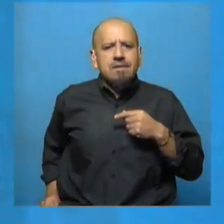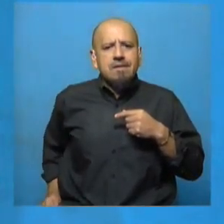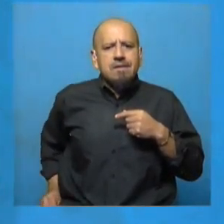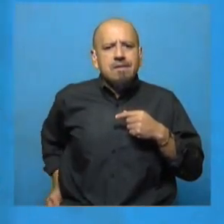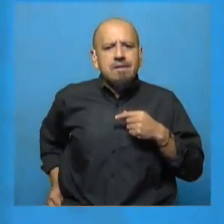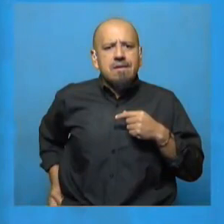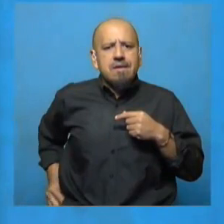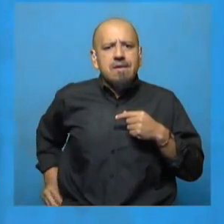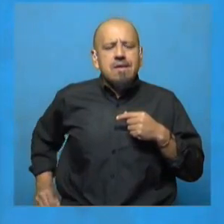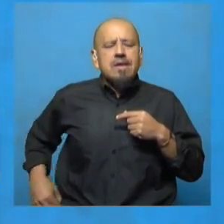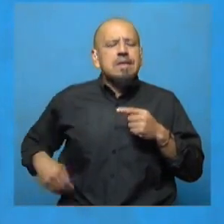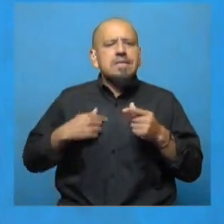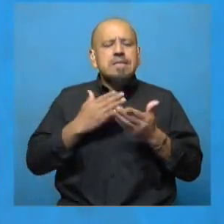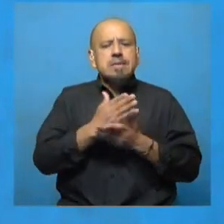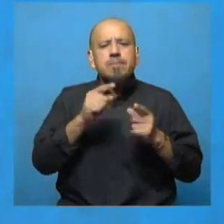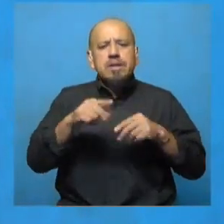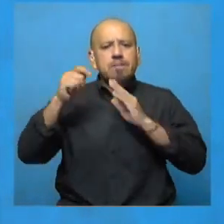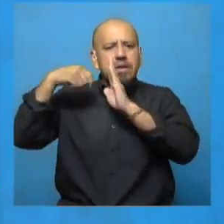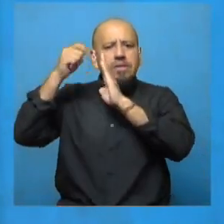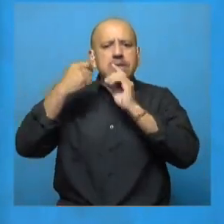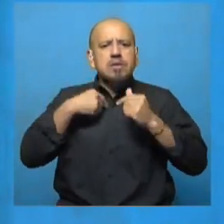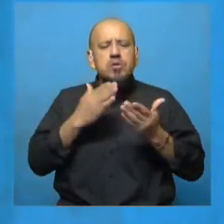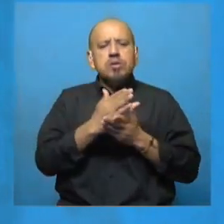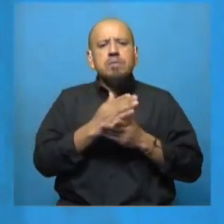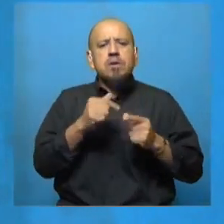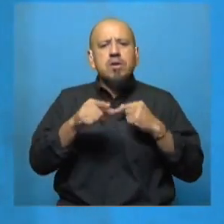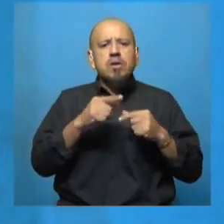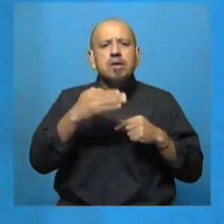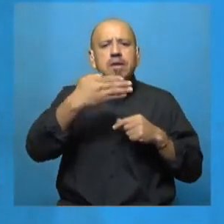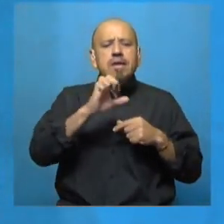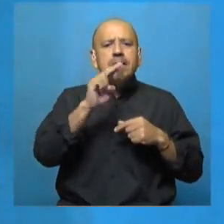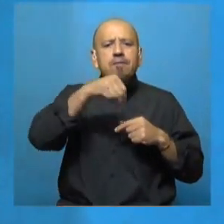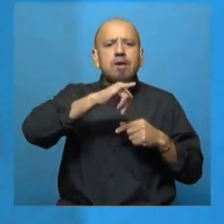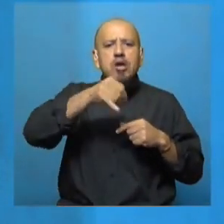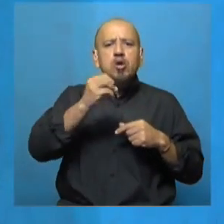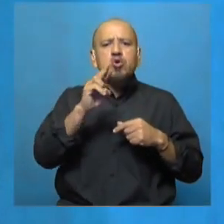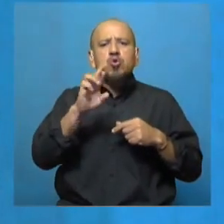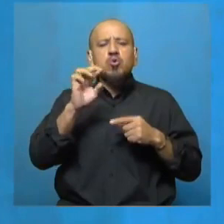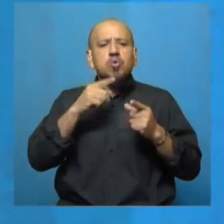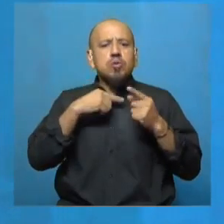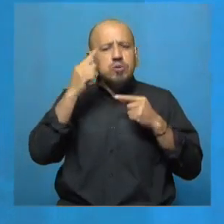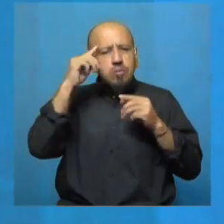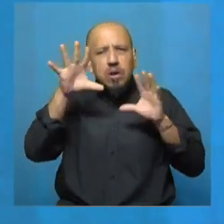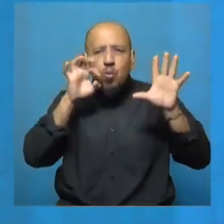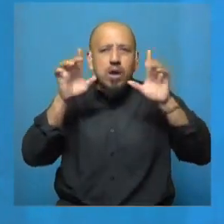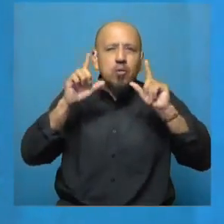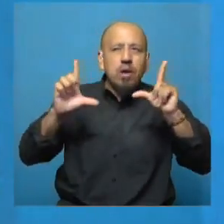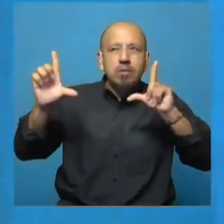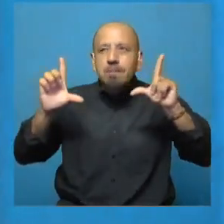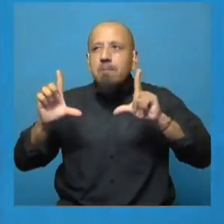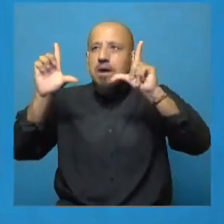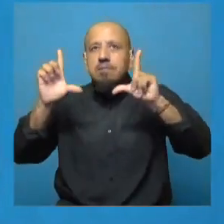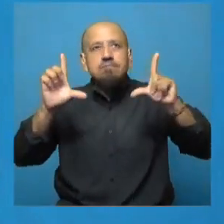pasó que una película que nunca más la vi este que yo durante años dije que la más bonita que era ben-hur que yo recuerdo tengo algunas como imágenes